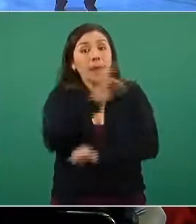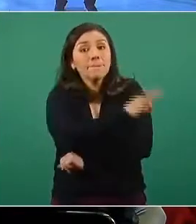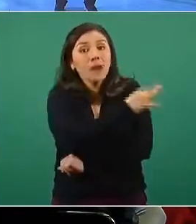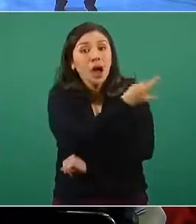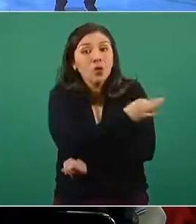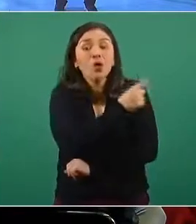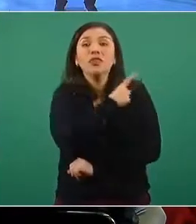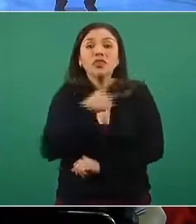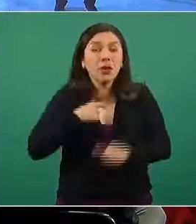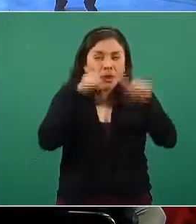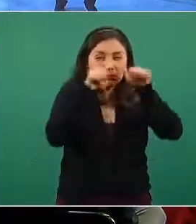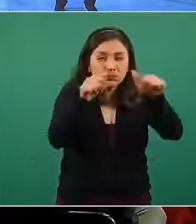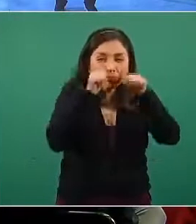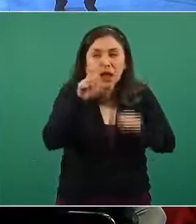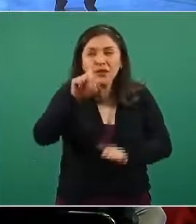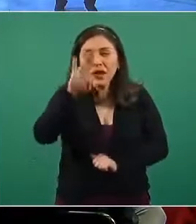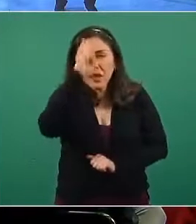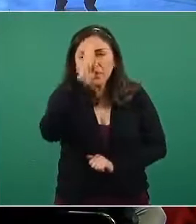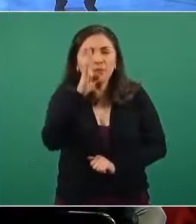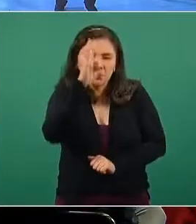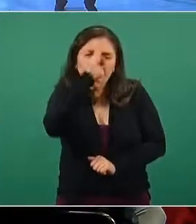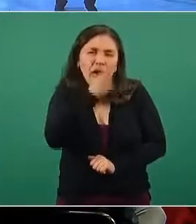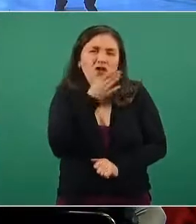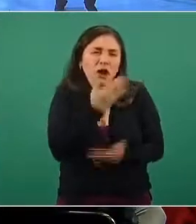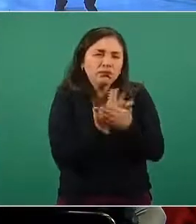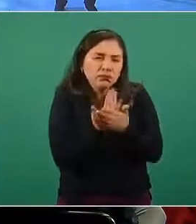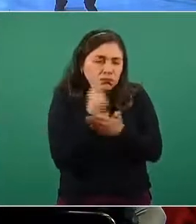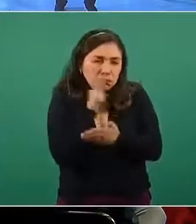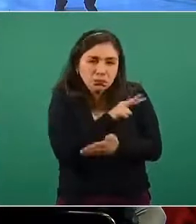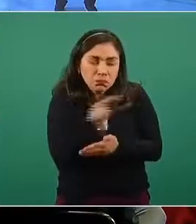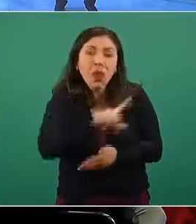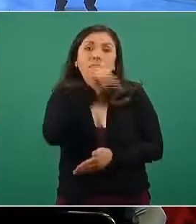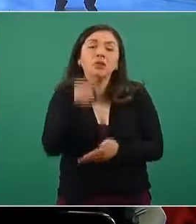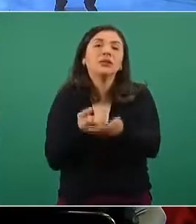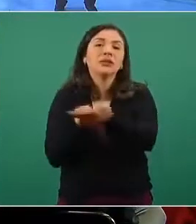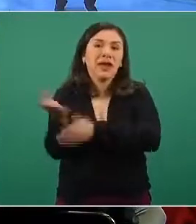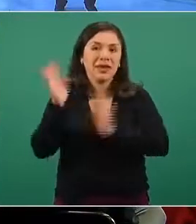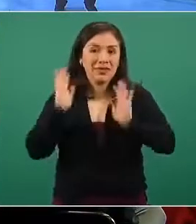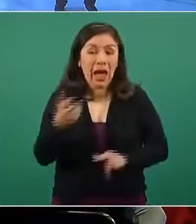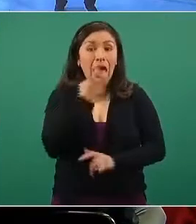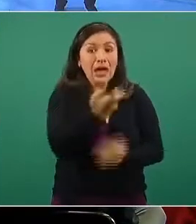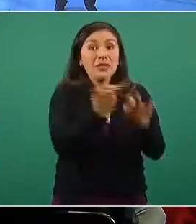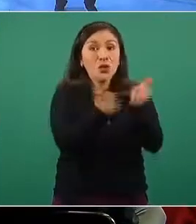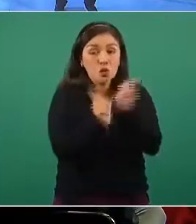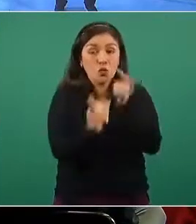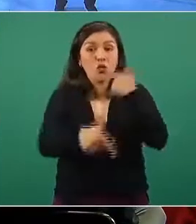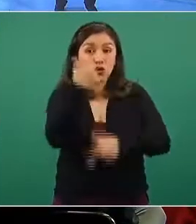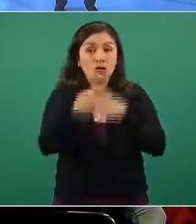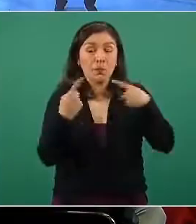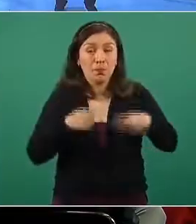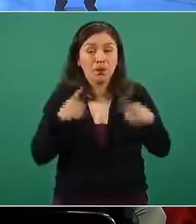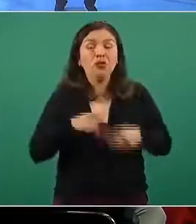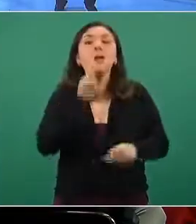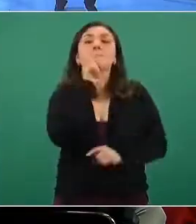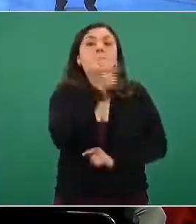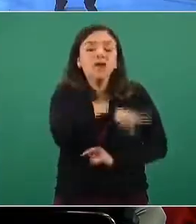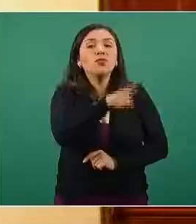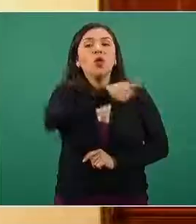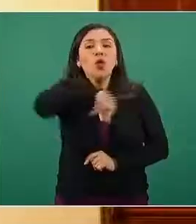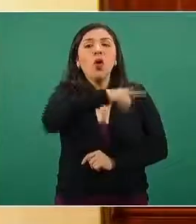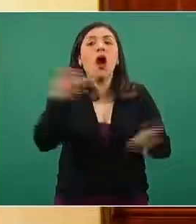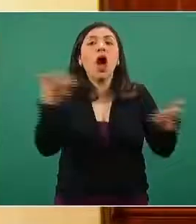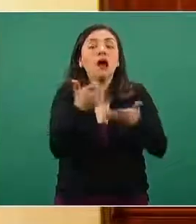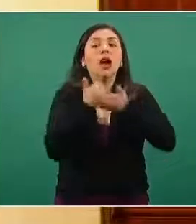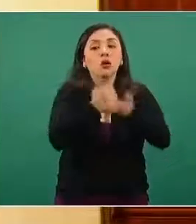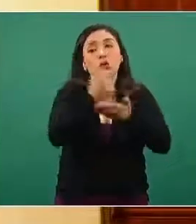es observada durante 30 minutos y posteriormente a su egreso. Y este grupo, esta brigada, son precisamente las que